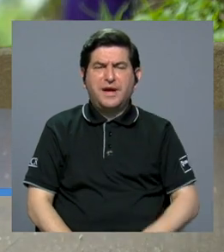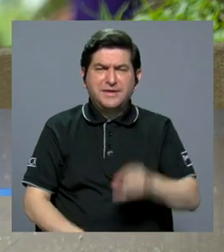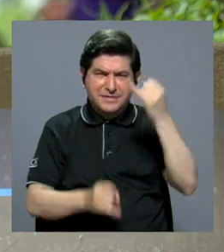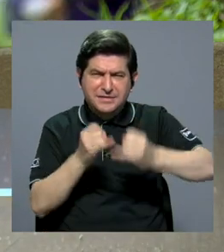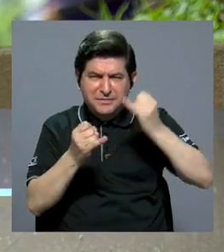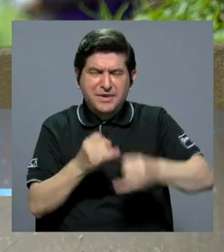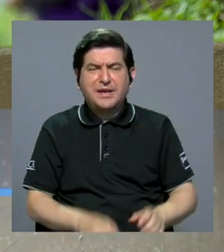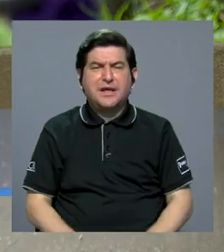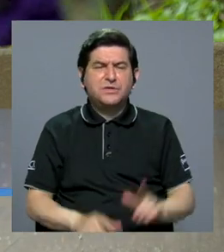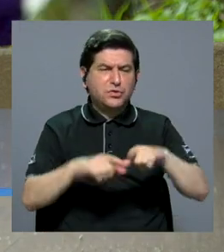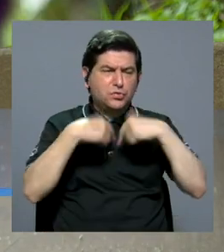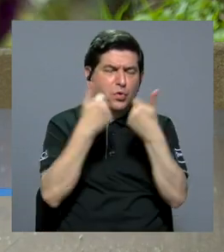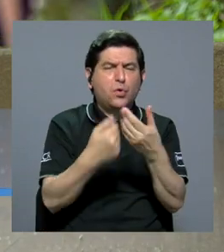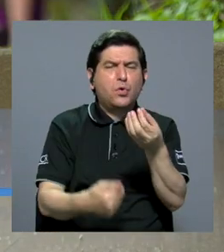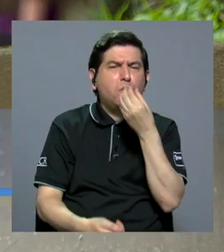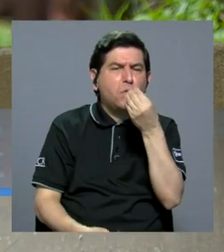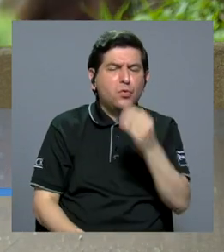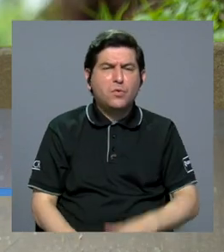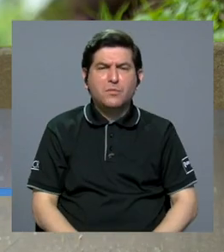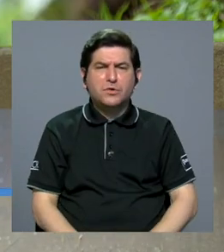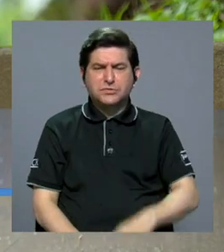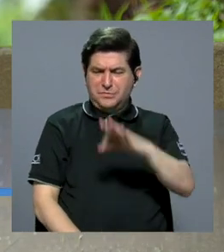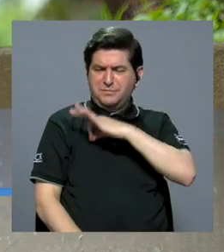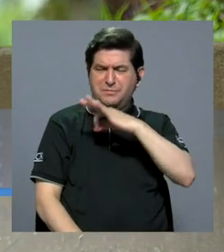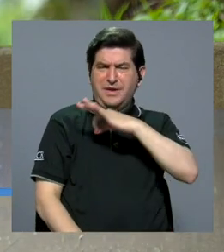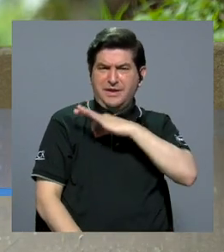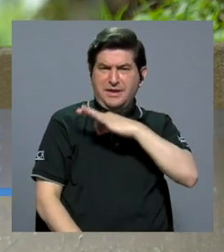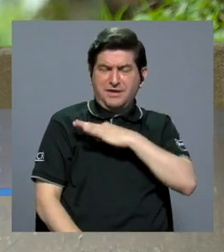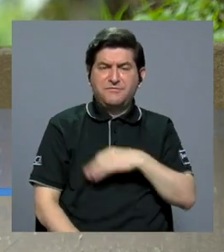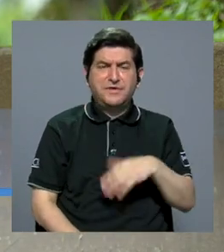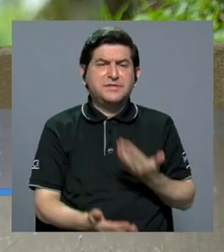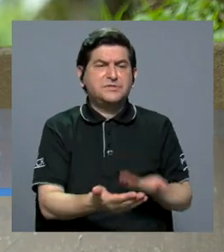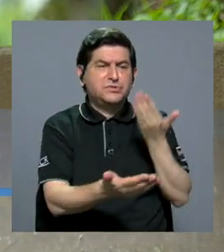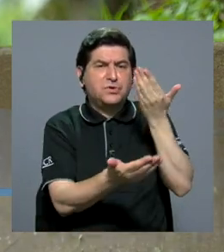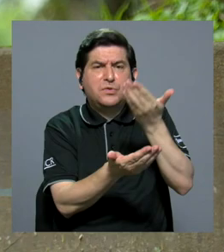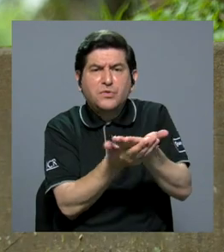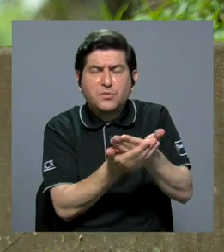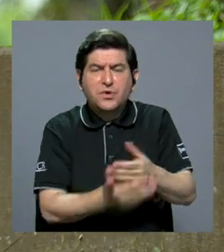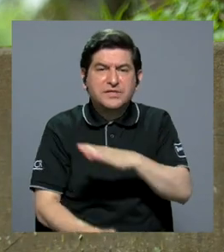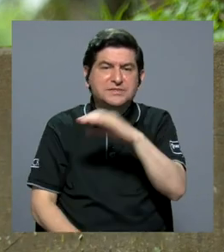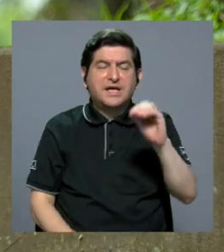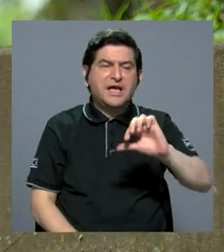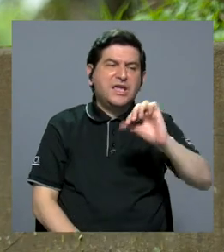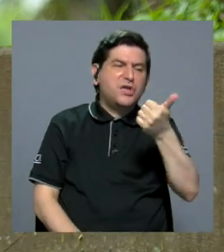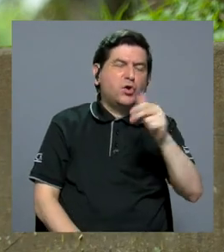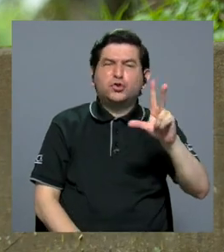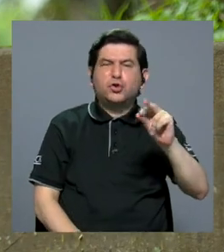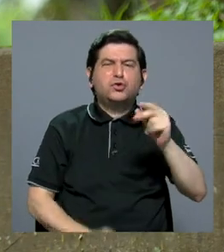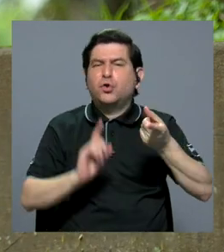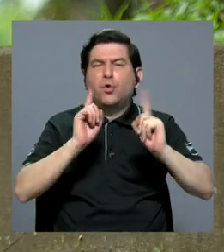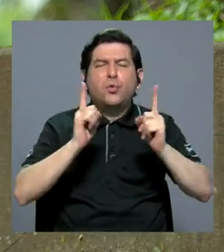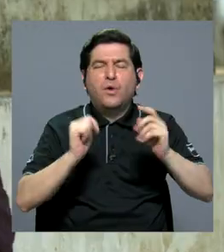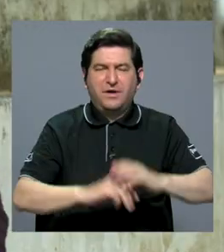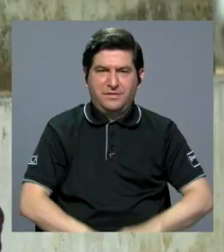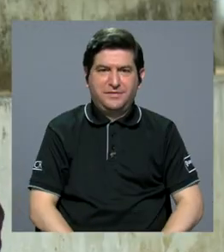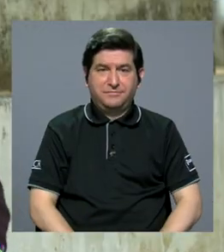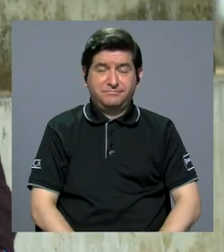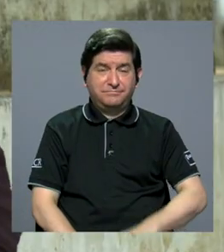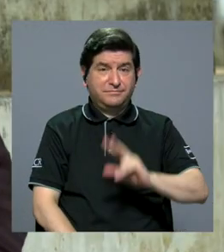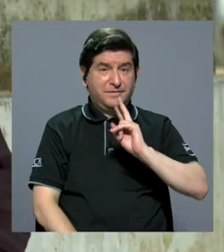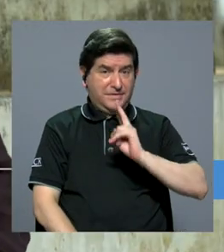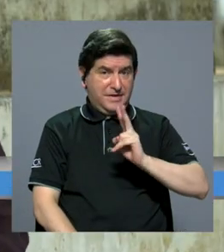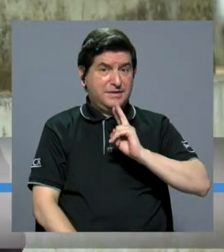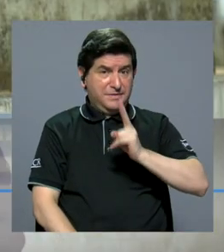concluir, ¿cuáles son algunos de los grupos de alimentos que se ven más favorecidos con esta propuesta y cuáles no tanto? Bueno,